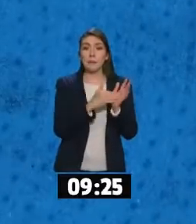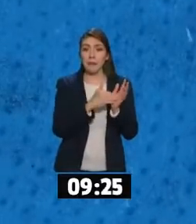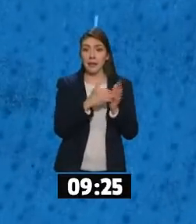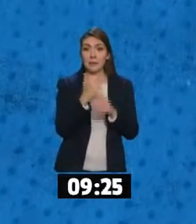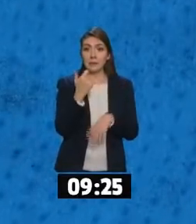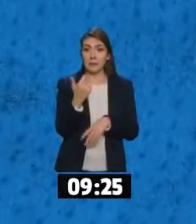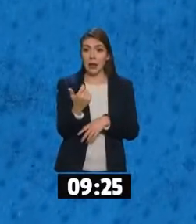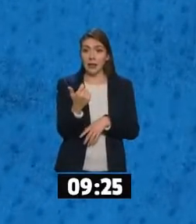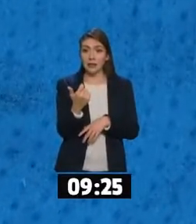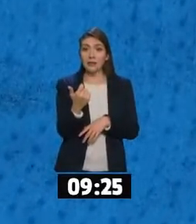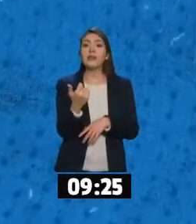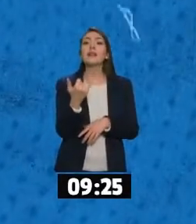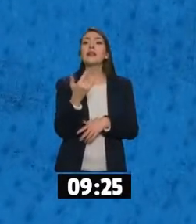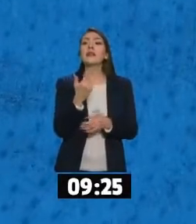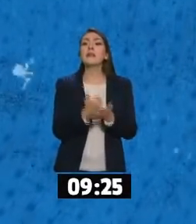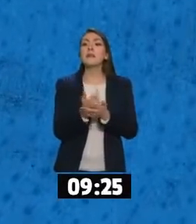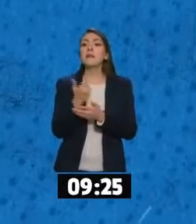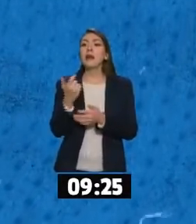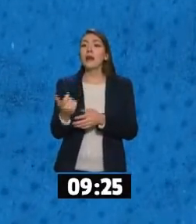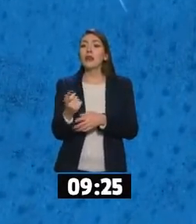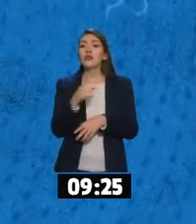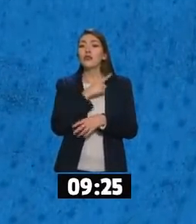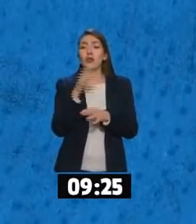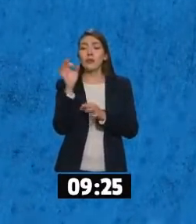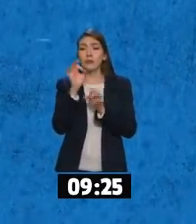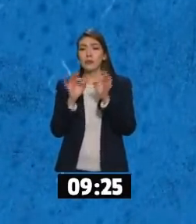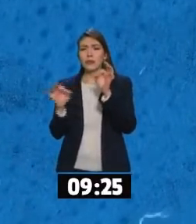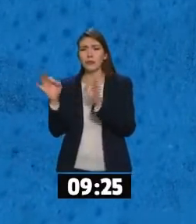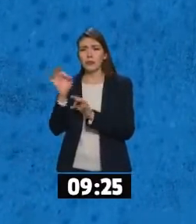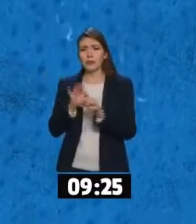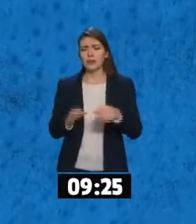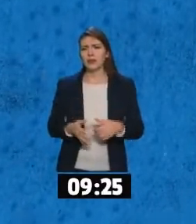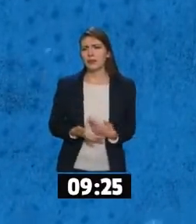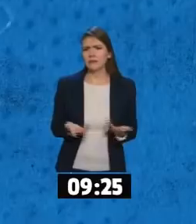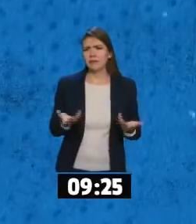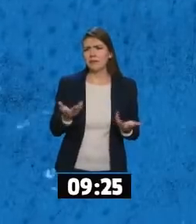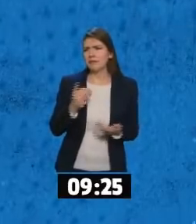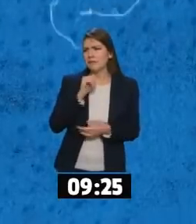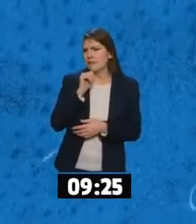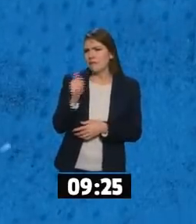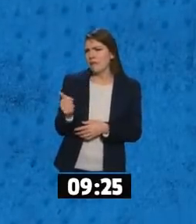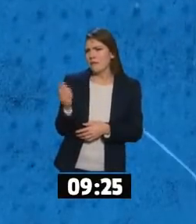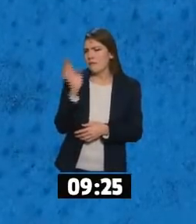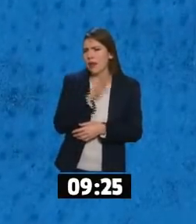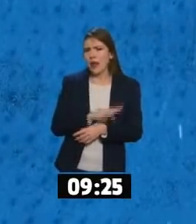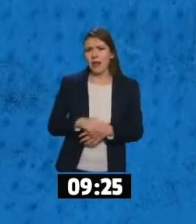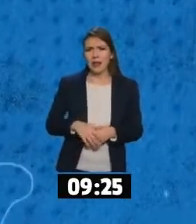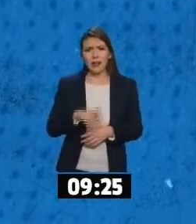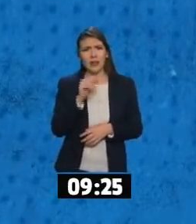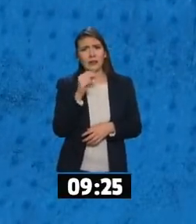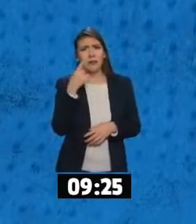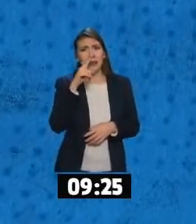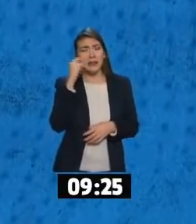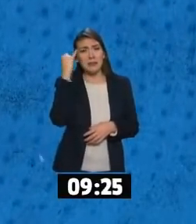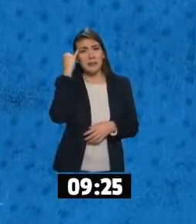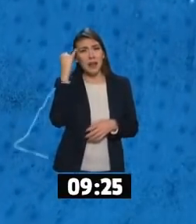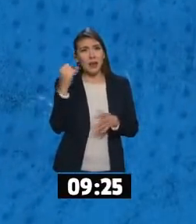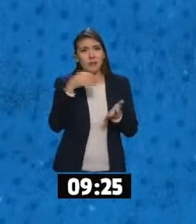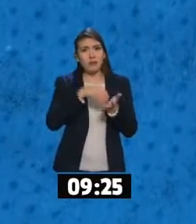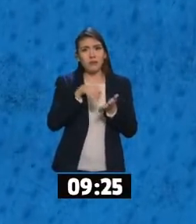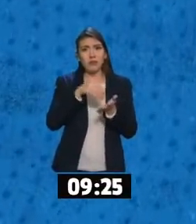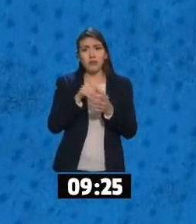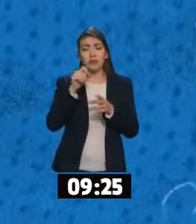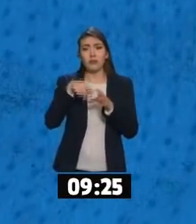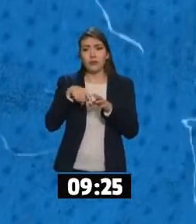tiene nada de malo. no, pero imagínese el cochinito de donde sacó el titipuchal de moneditas. ¿Cómo lo